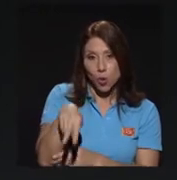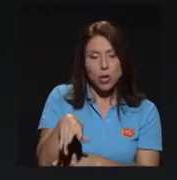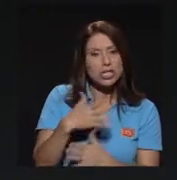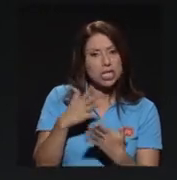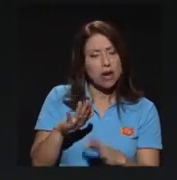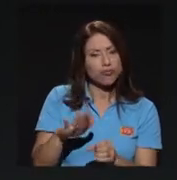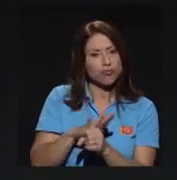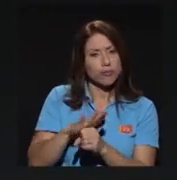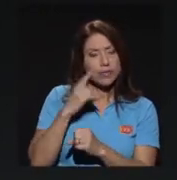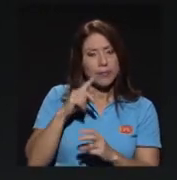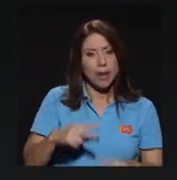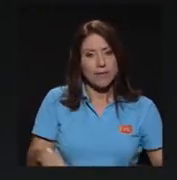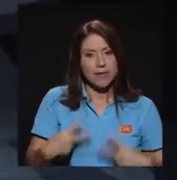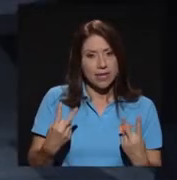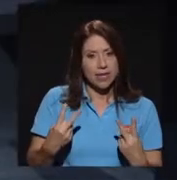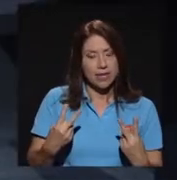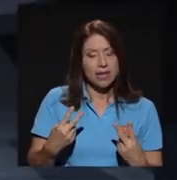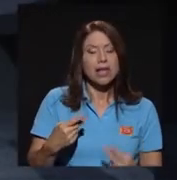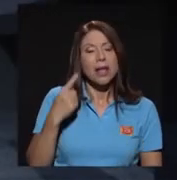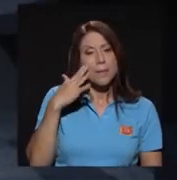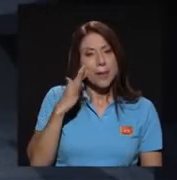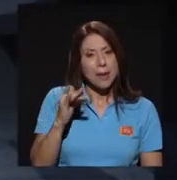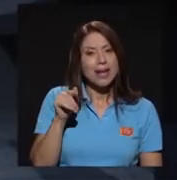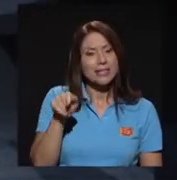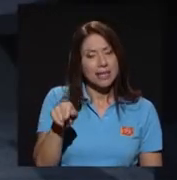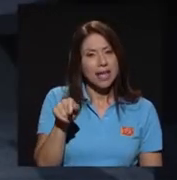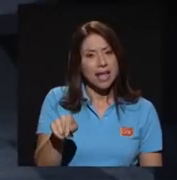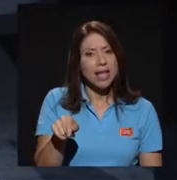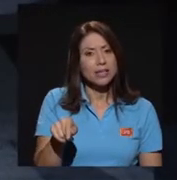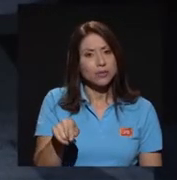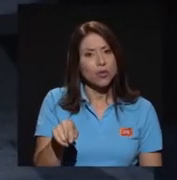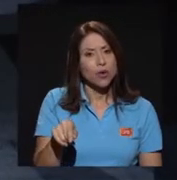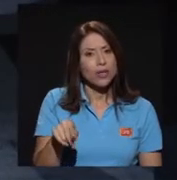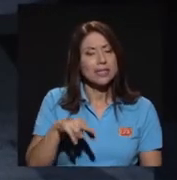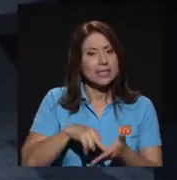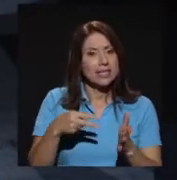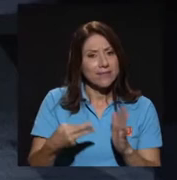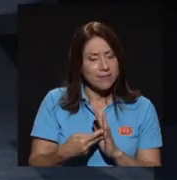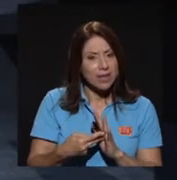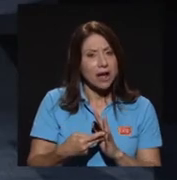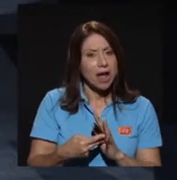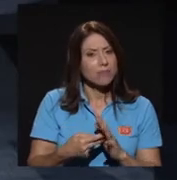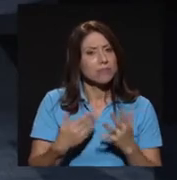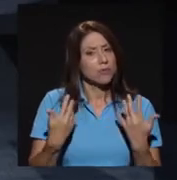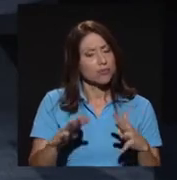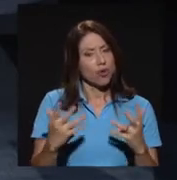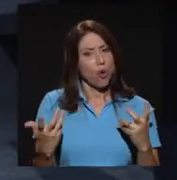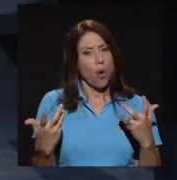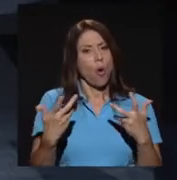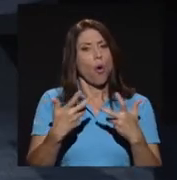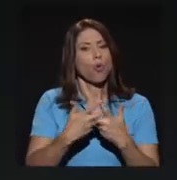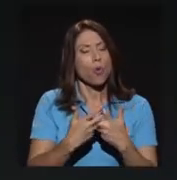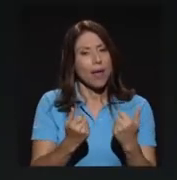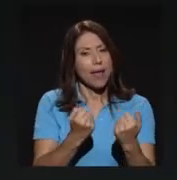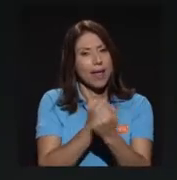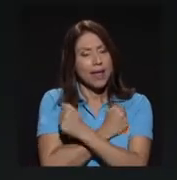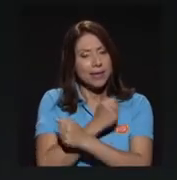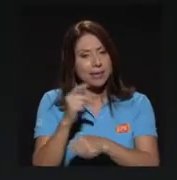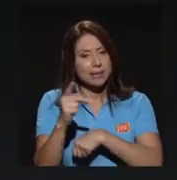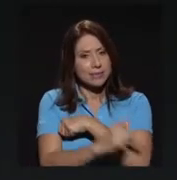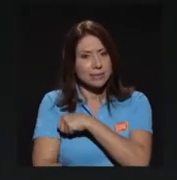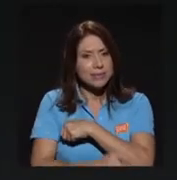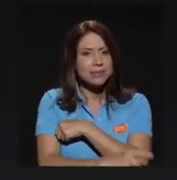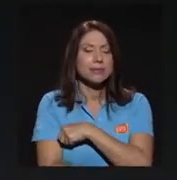y me parece que eso es congruencia me parece que es patriotismo me parece que